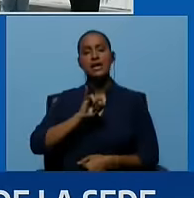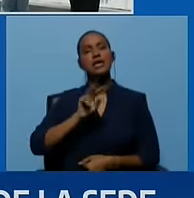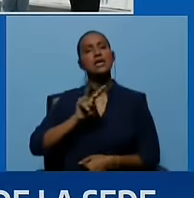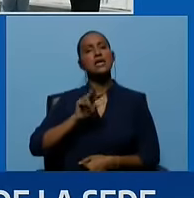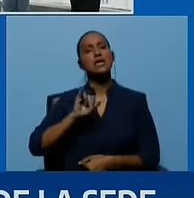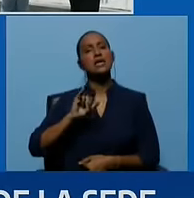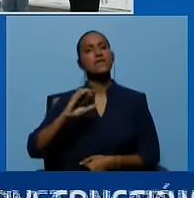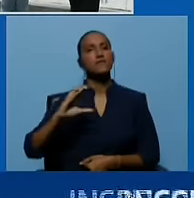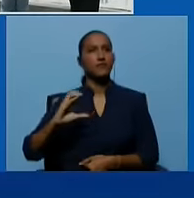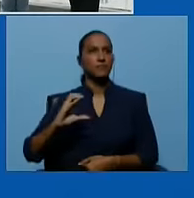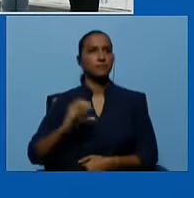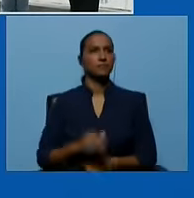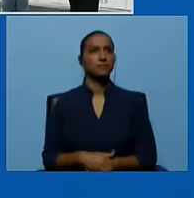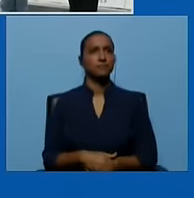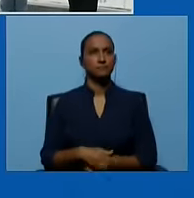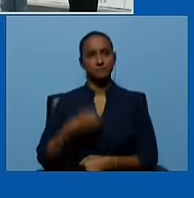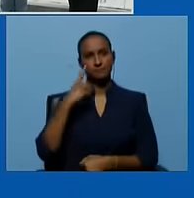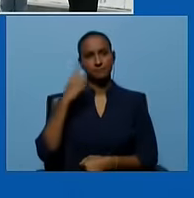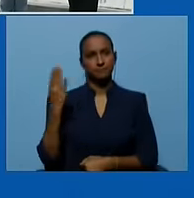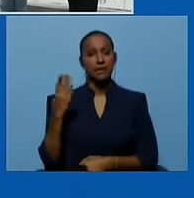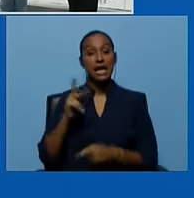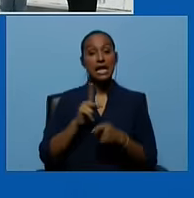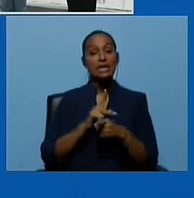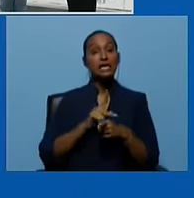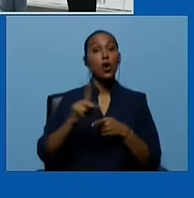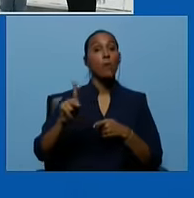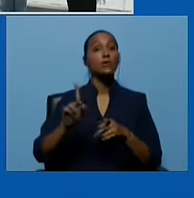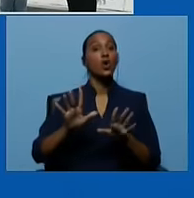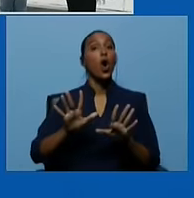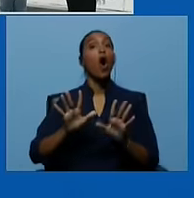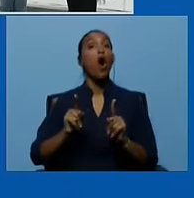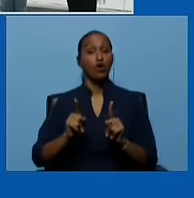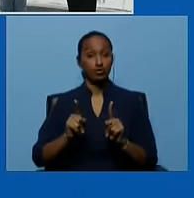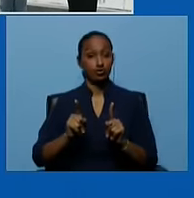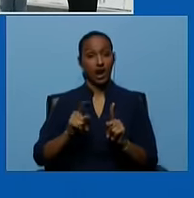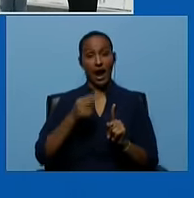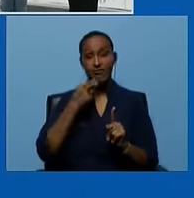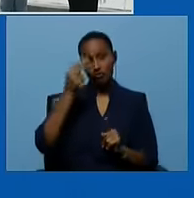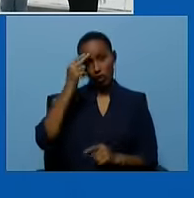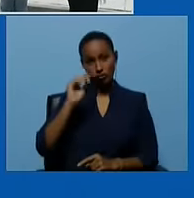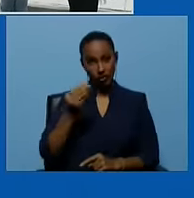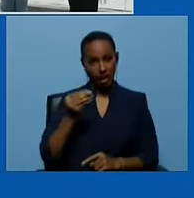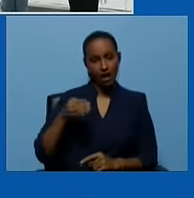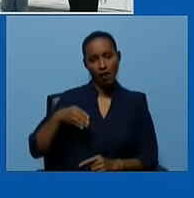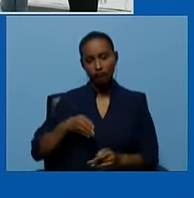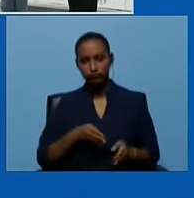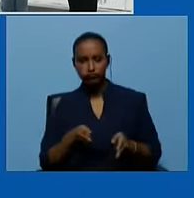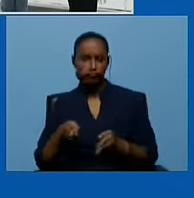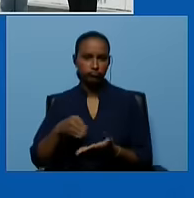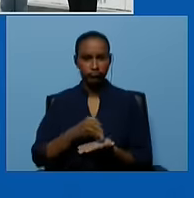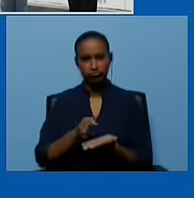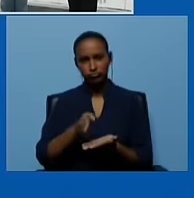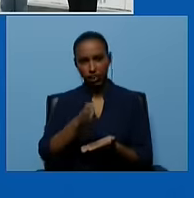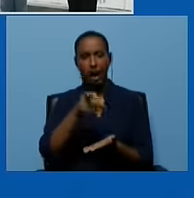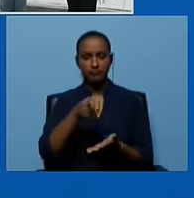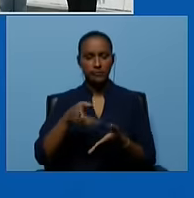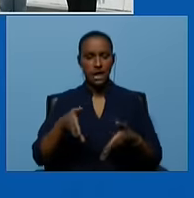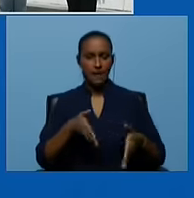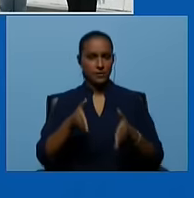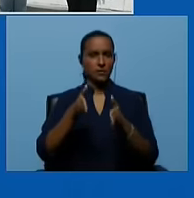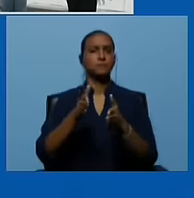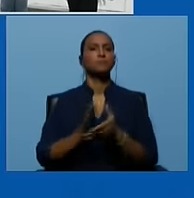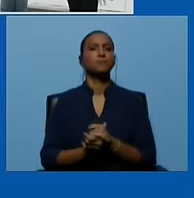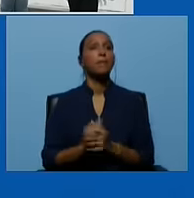precisamente, kilómetro 11, carretera Panamericana, para que procedamos a inaugurar